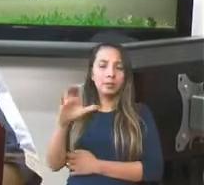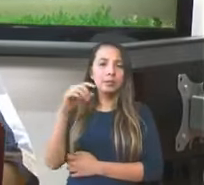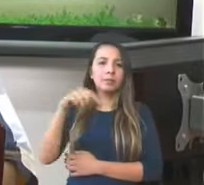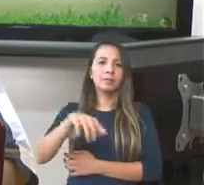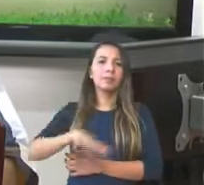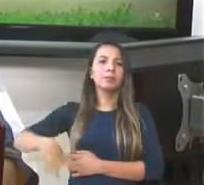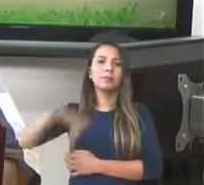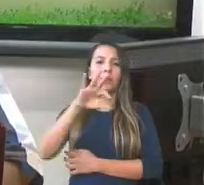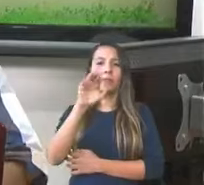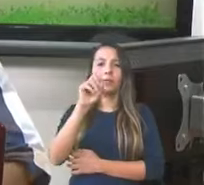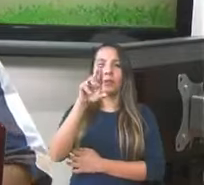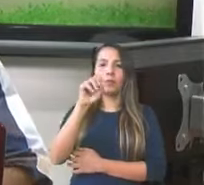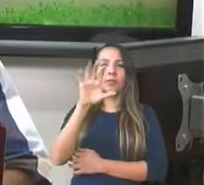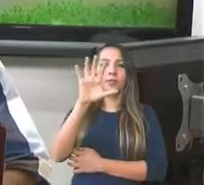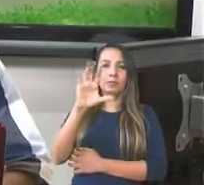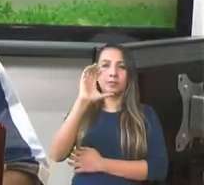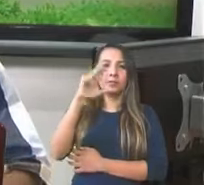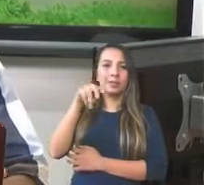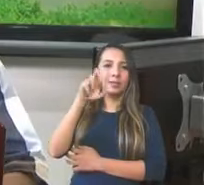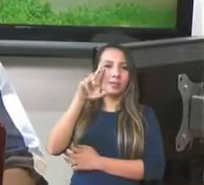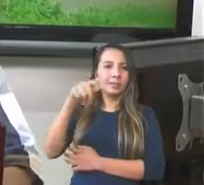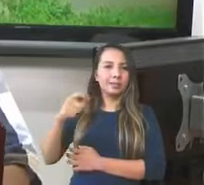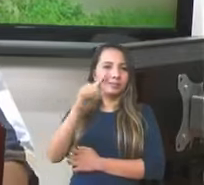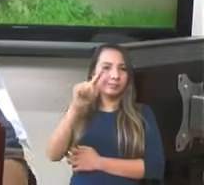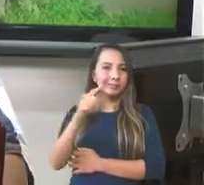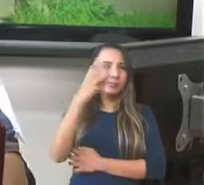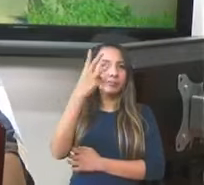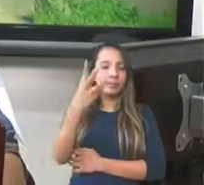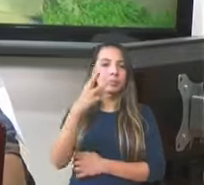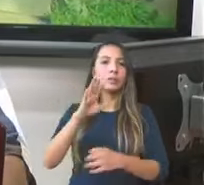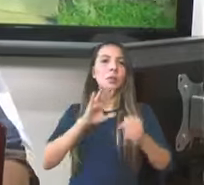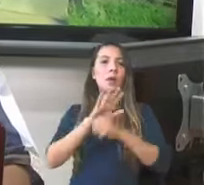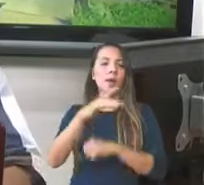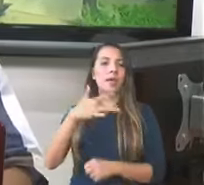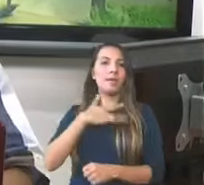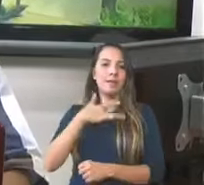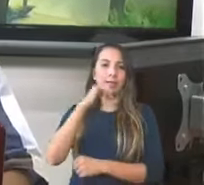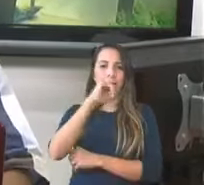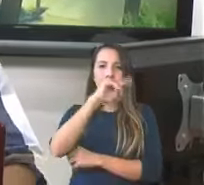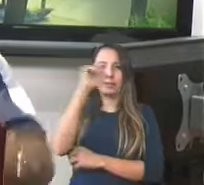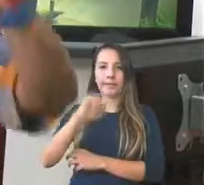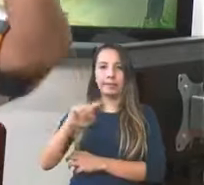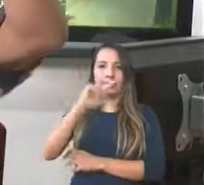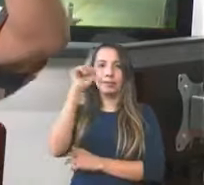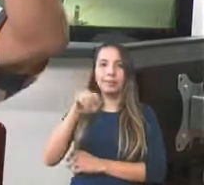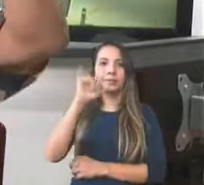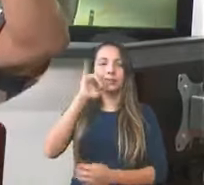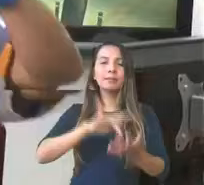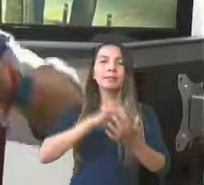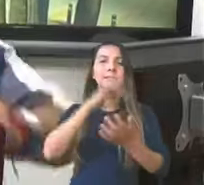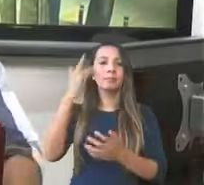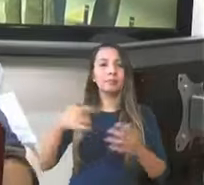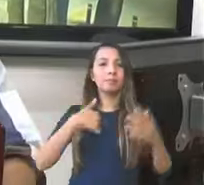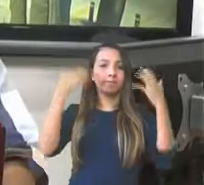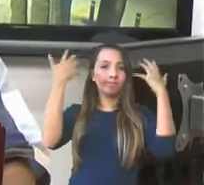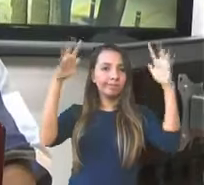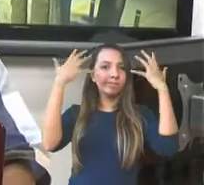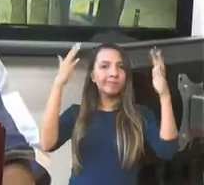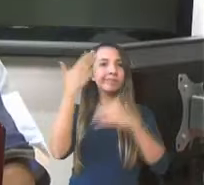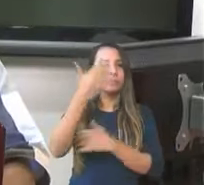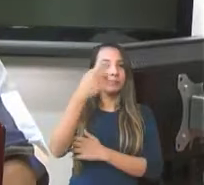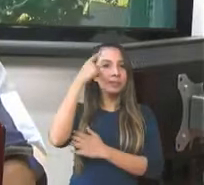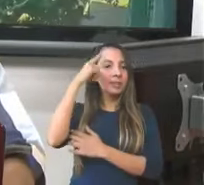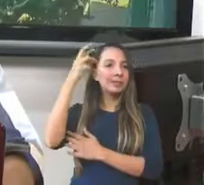foro 5 de CNR, canal 73 de la empresa de cable Easy. Gracias, este aplauso es para